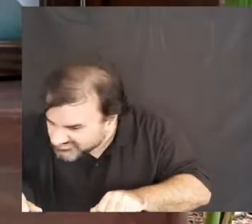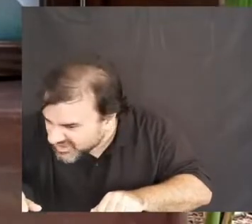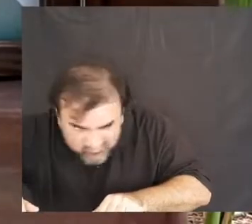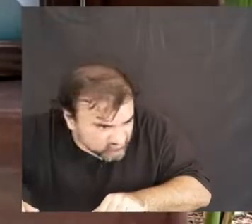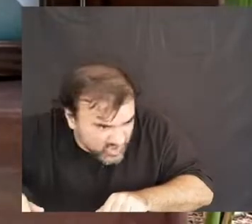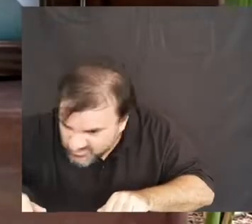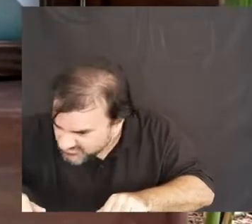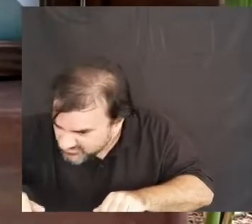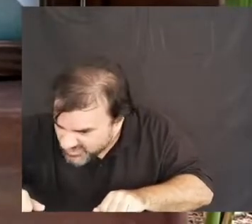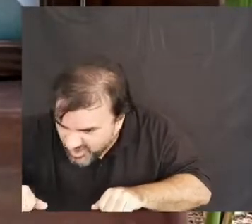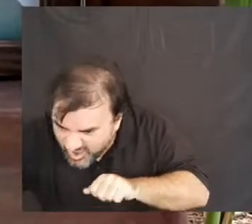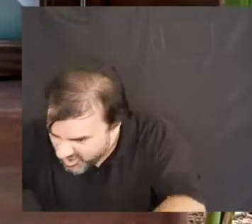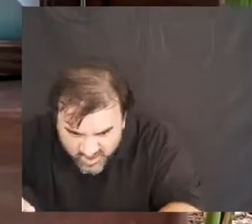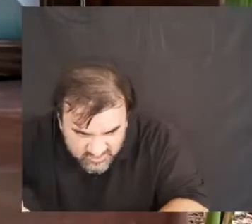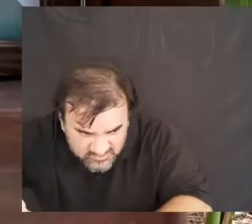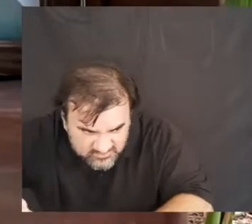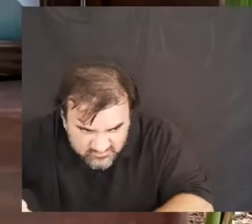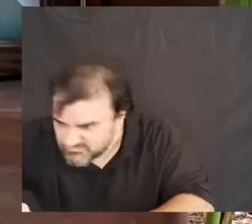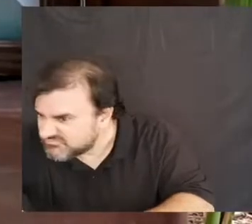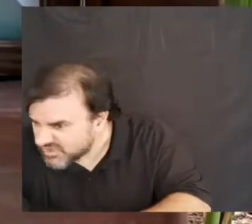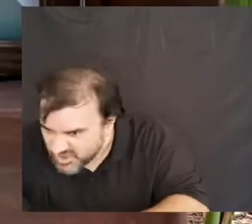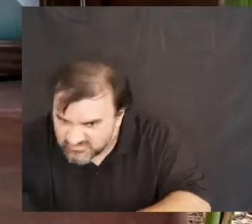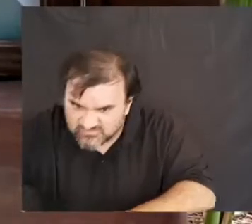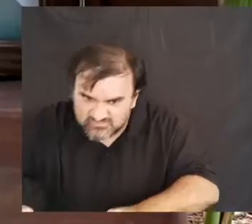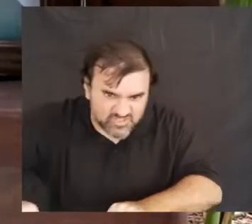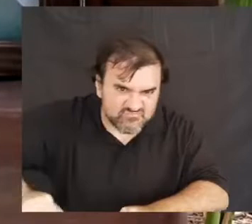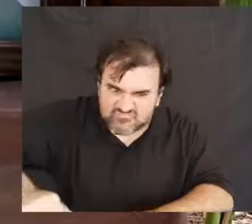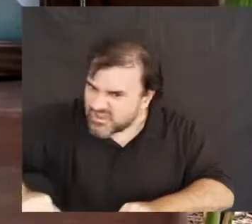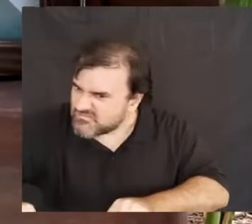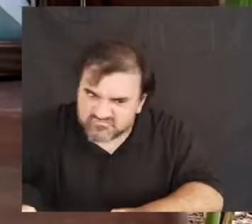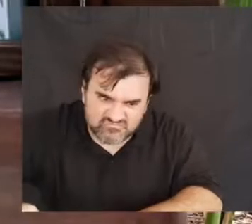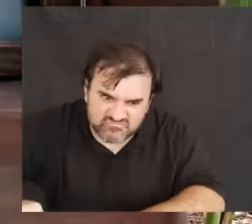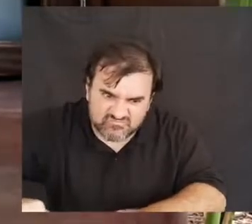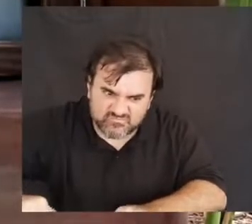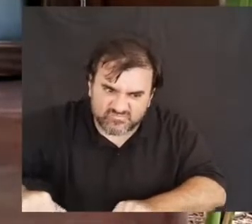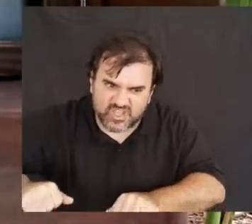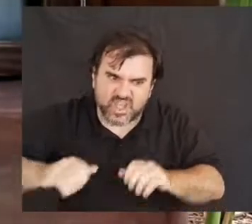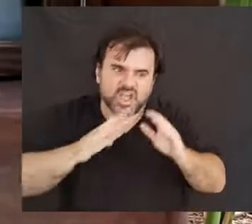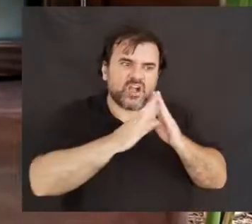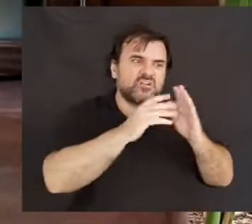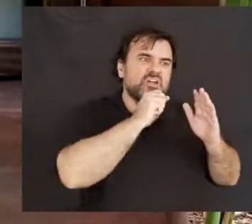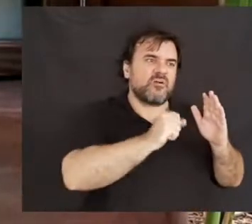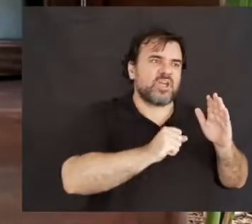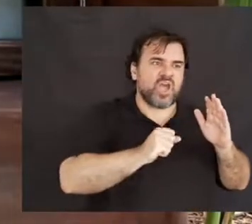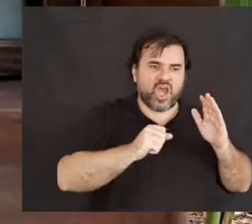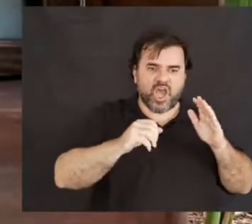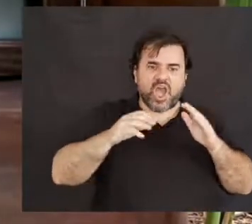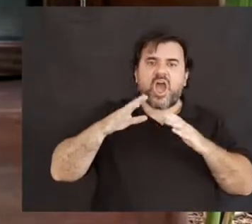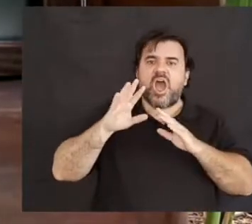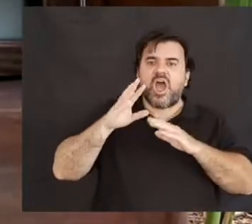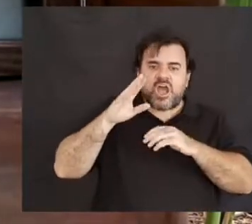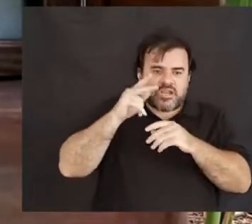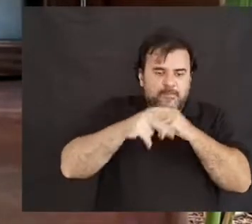resoplando violentamente como husmeando una huella misteriosa. En la vieja casona, la gente se asomaba al